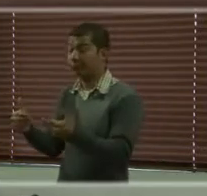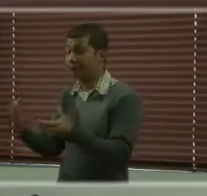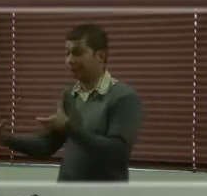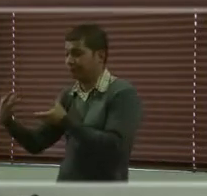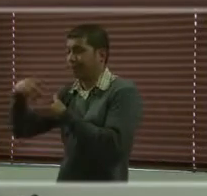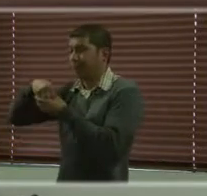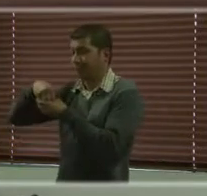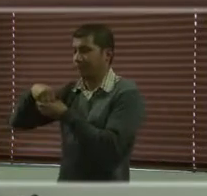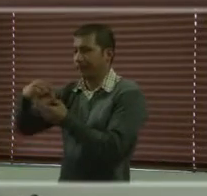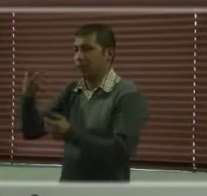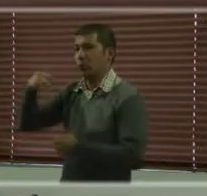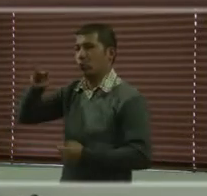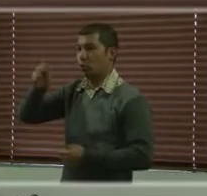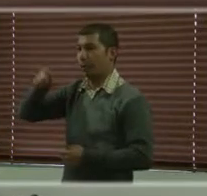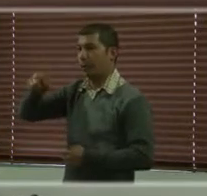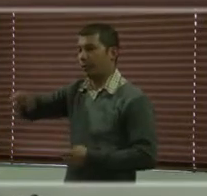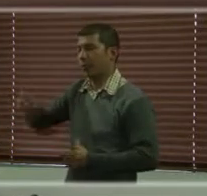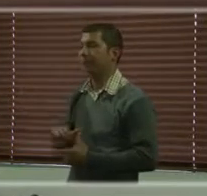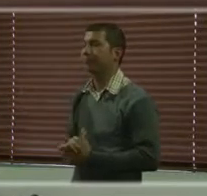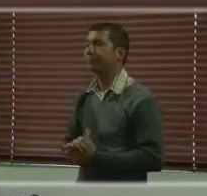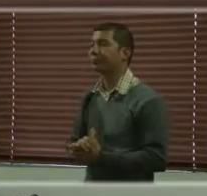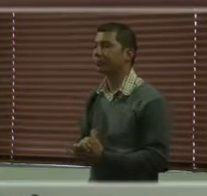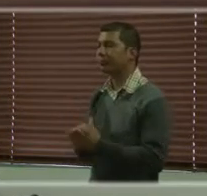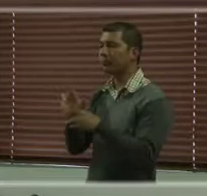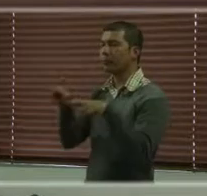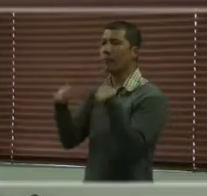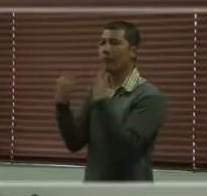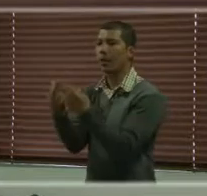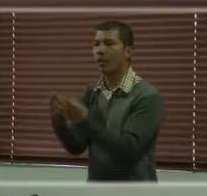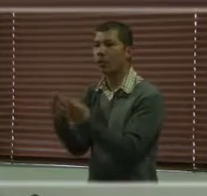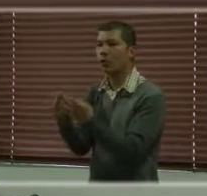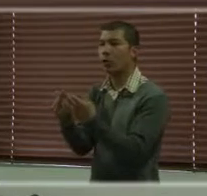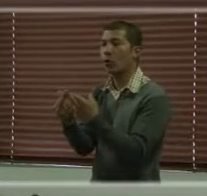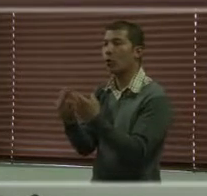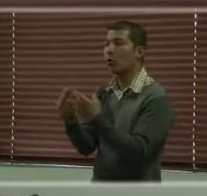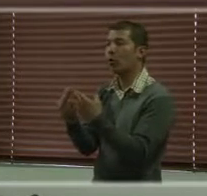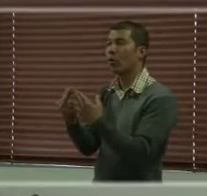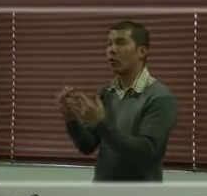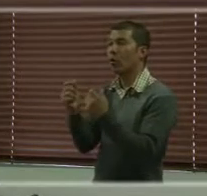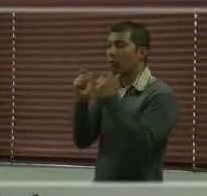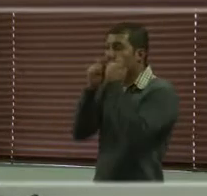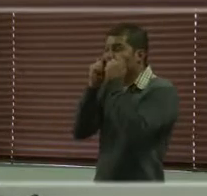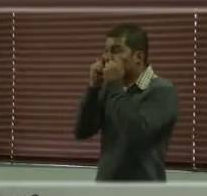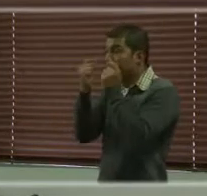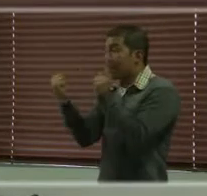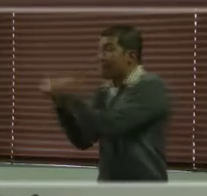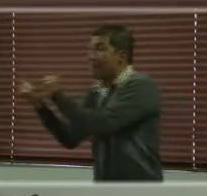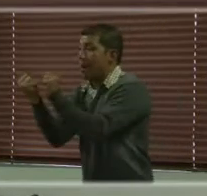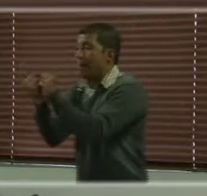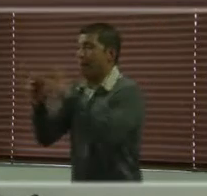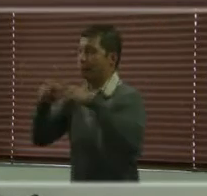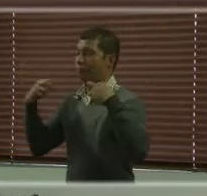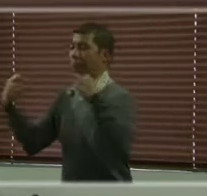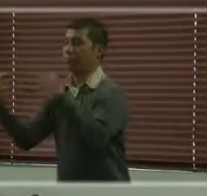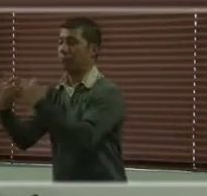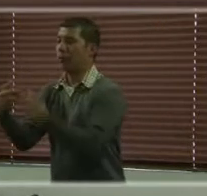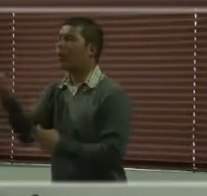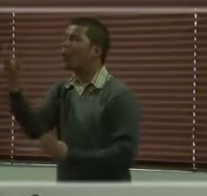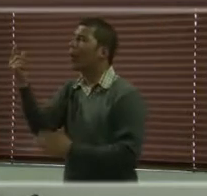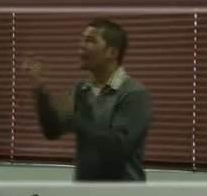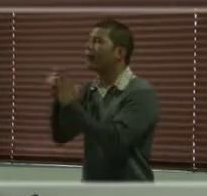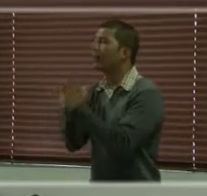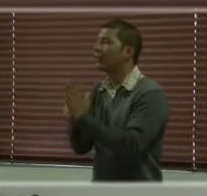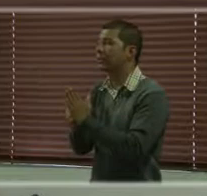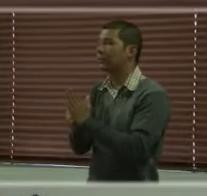el comité se reúne presencialmente dos veces por año en una sesión de tres semanas a partir de